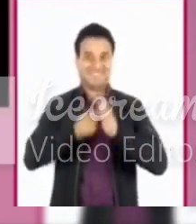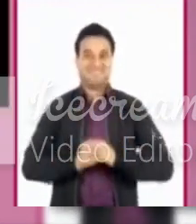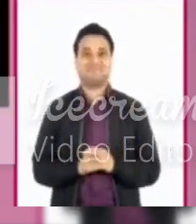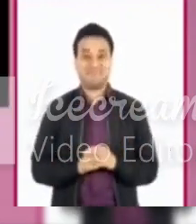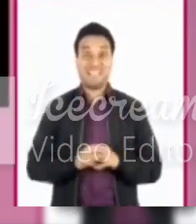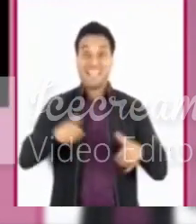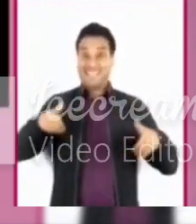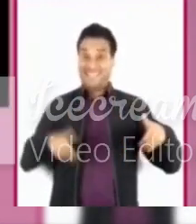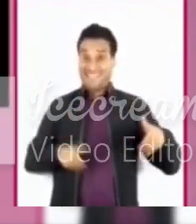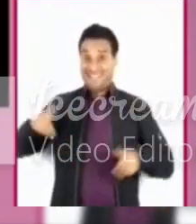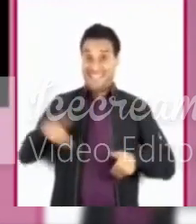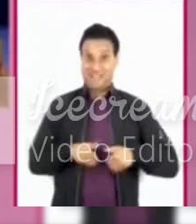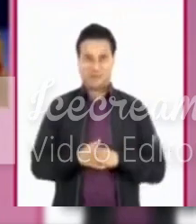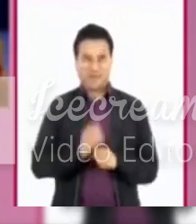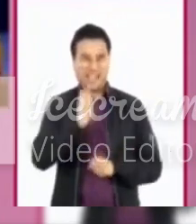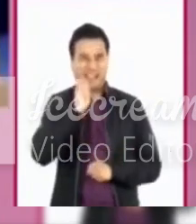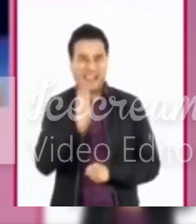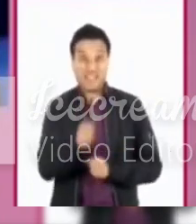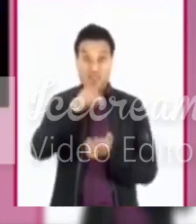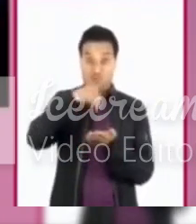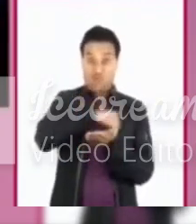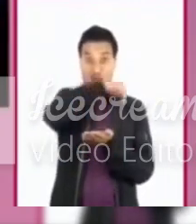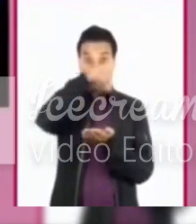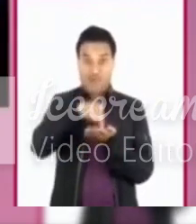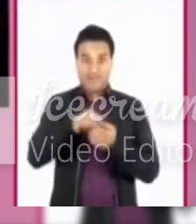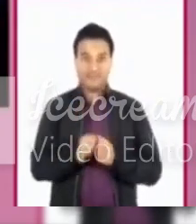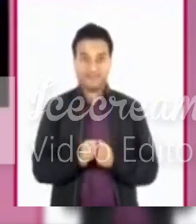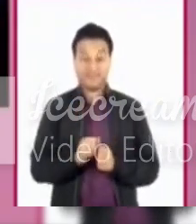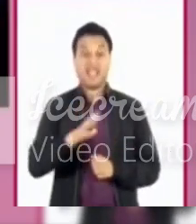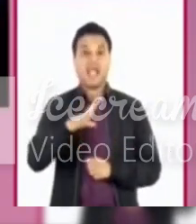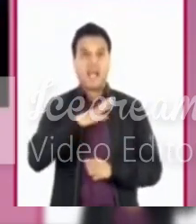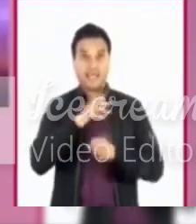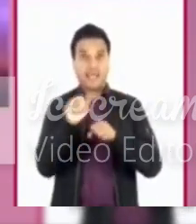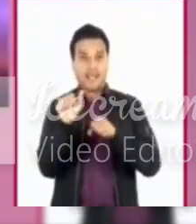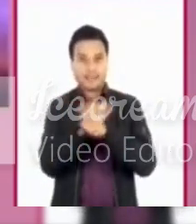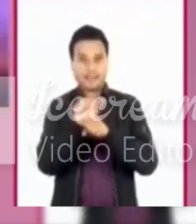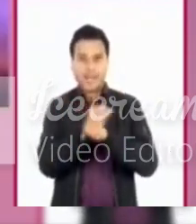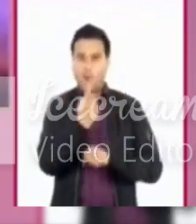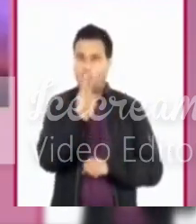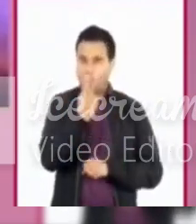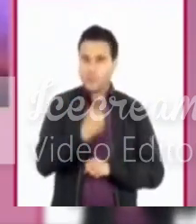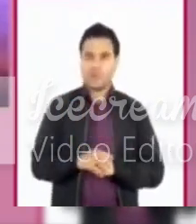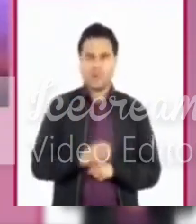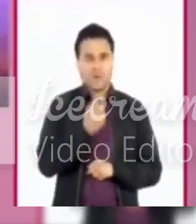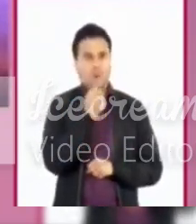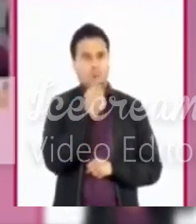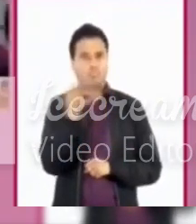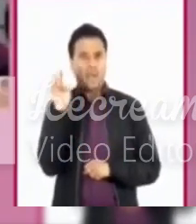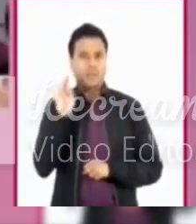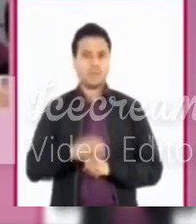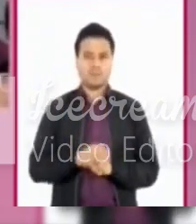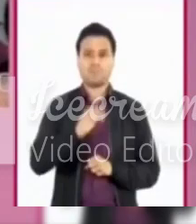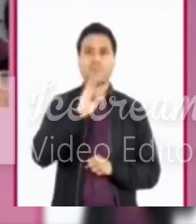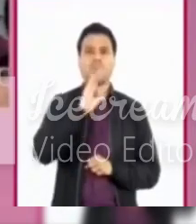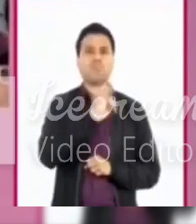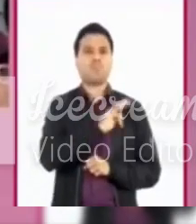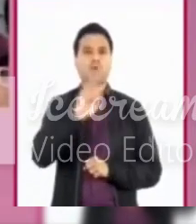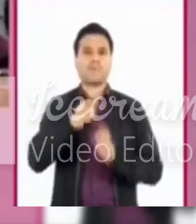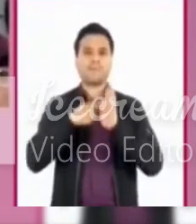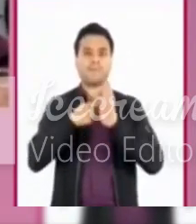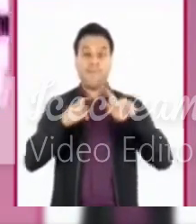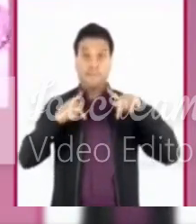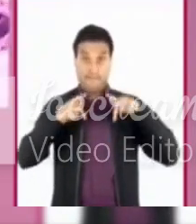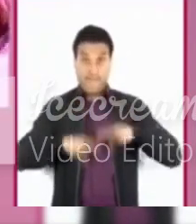Un teatro es un lugar donde uno o varios artistas, a través de su arte, logran que un grupo